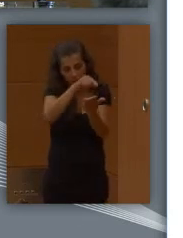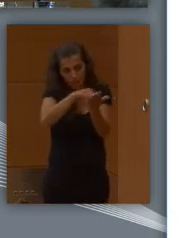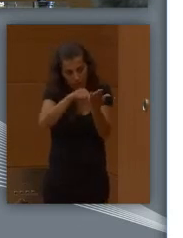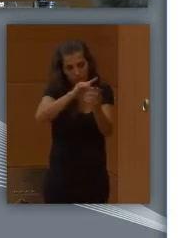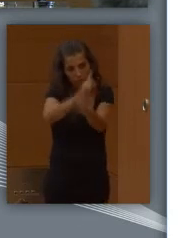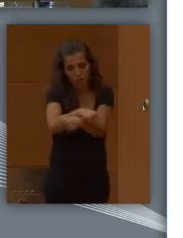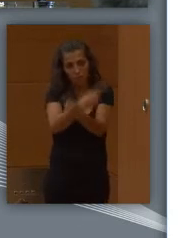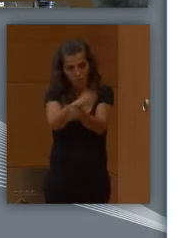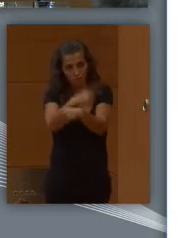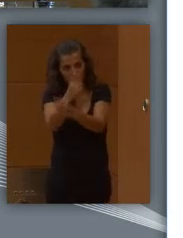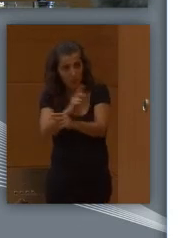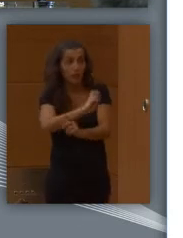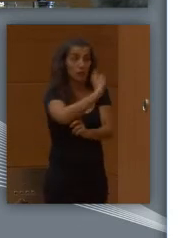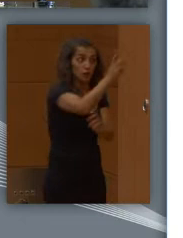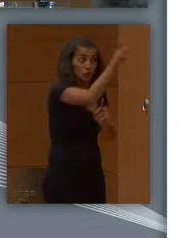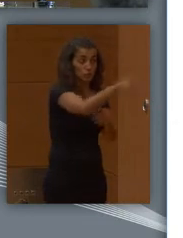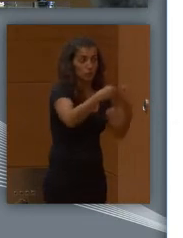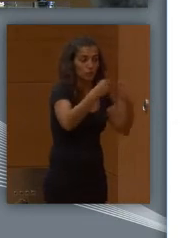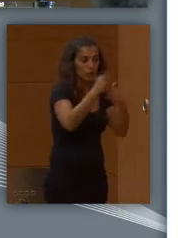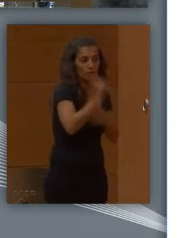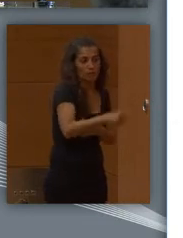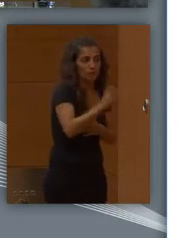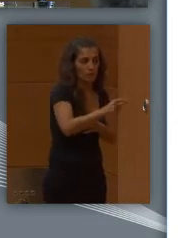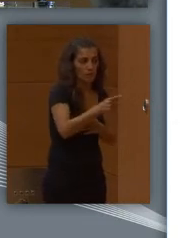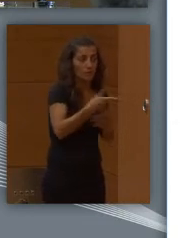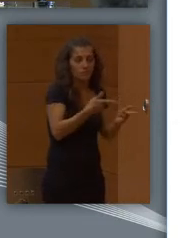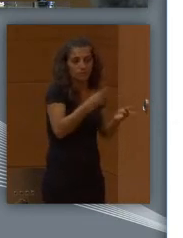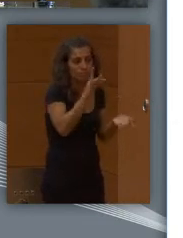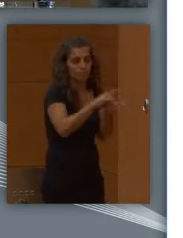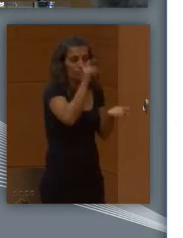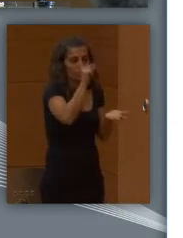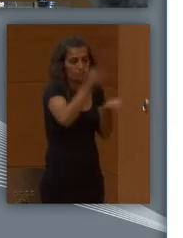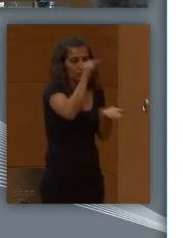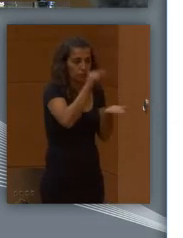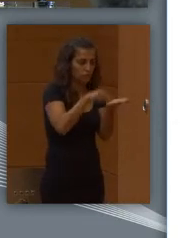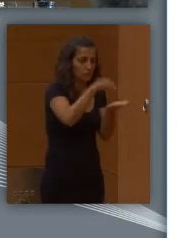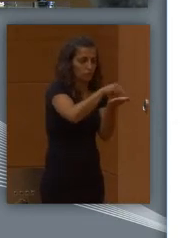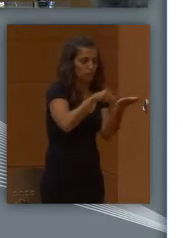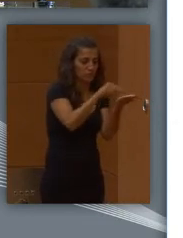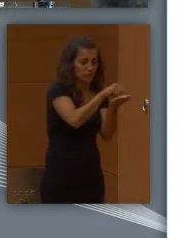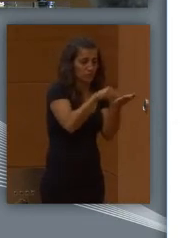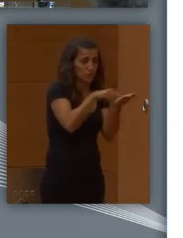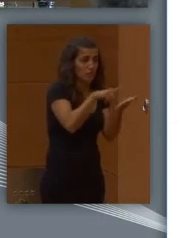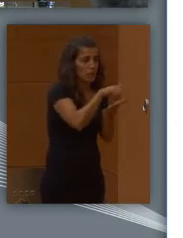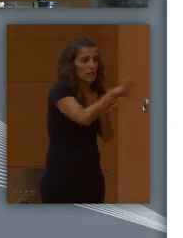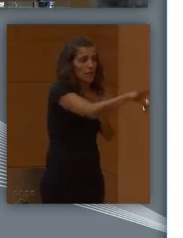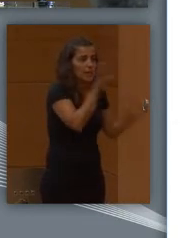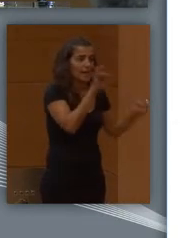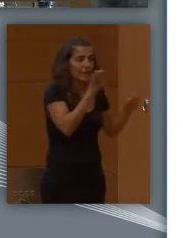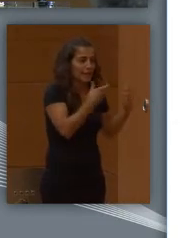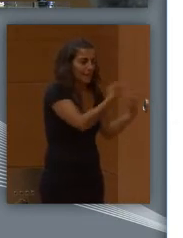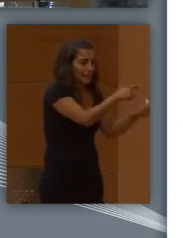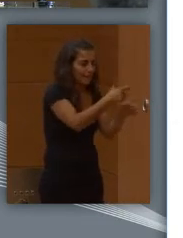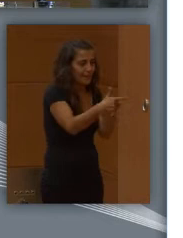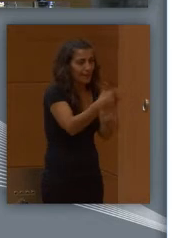habitual, pues lógicamente, pues, segmenta más la información que le interesa.